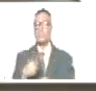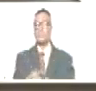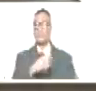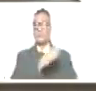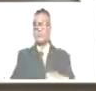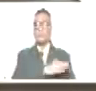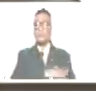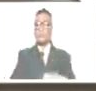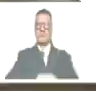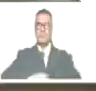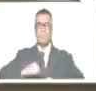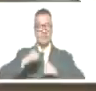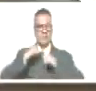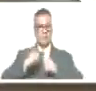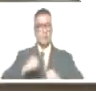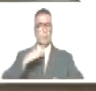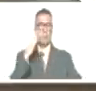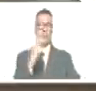implacable